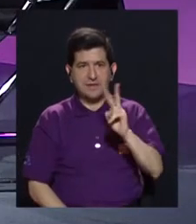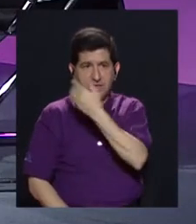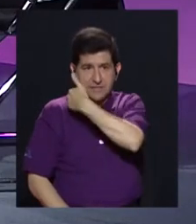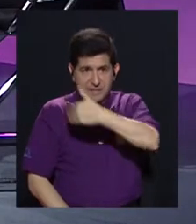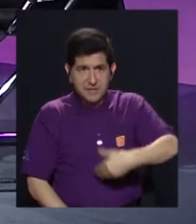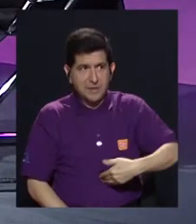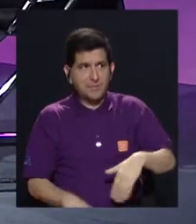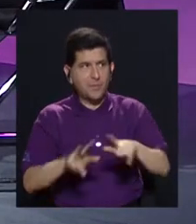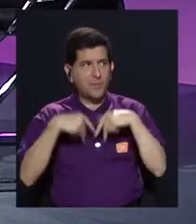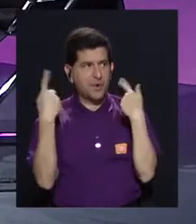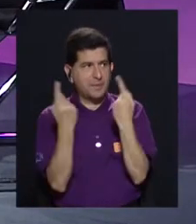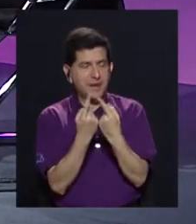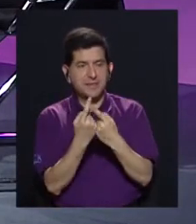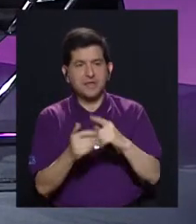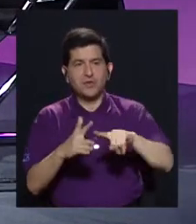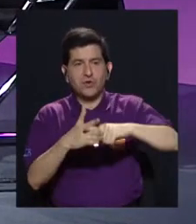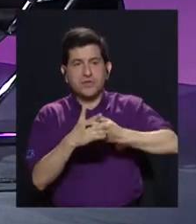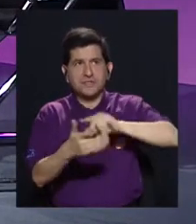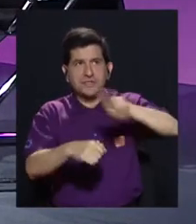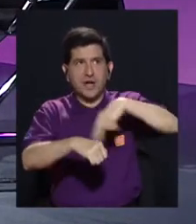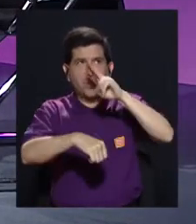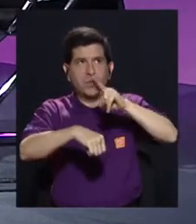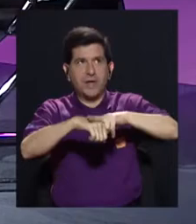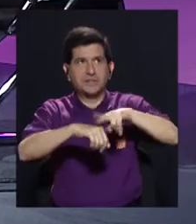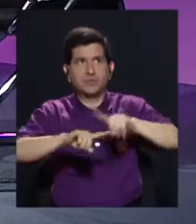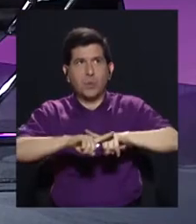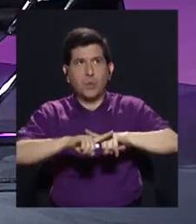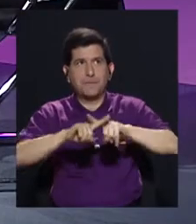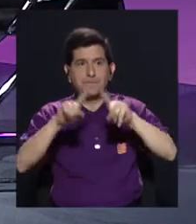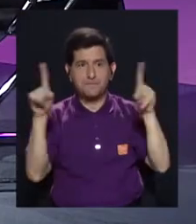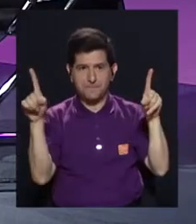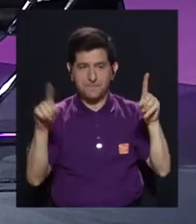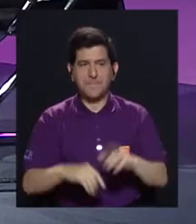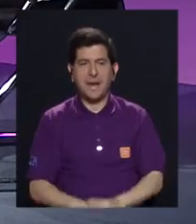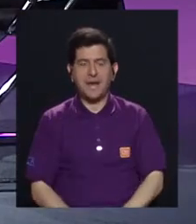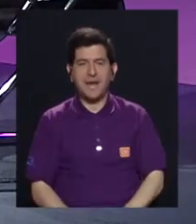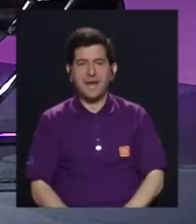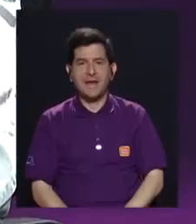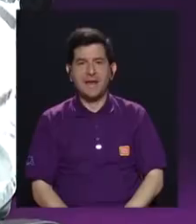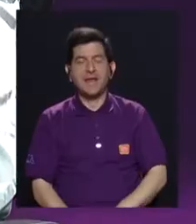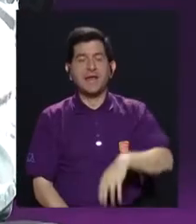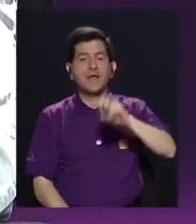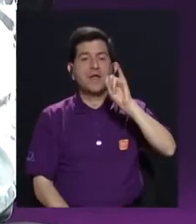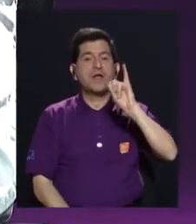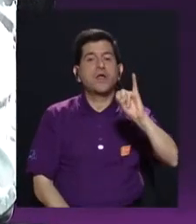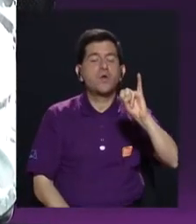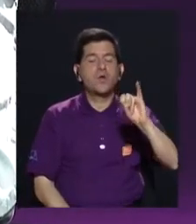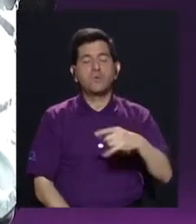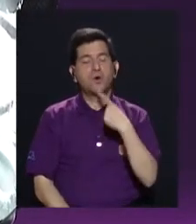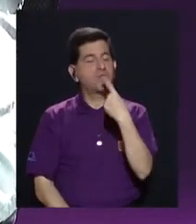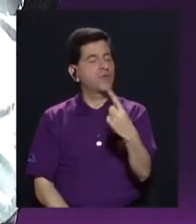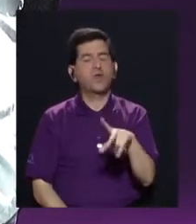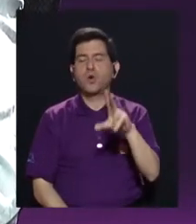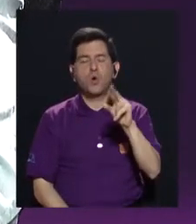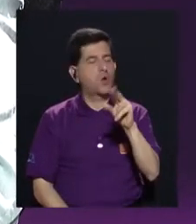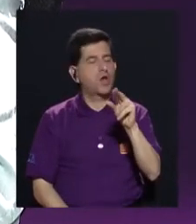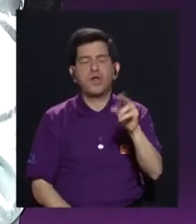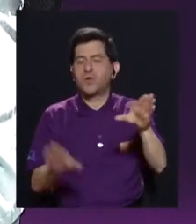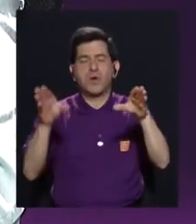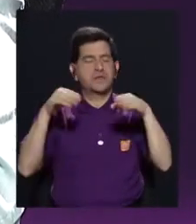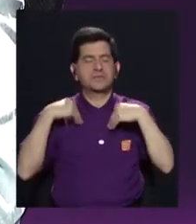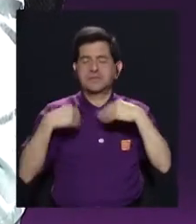restauración nacional pero doña ivonne lamentablemente declinó la invitación